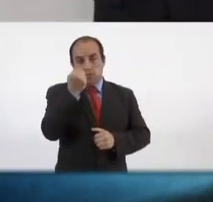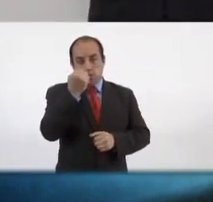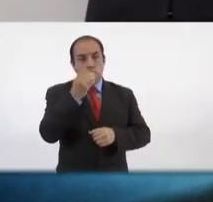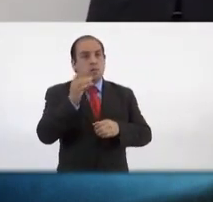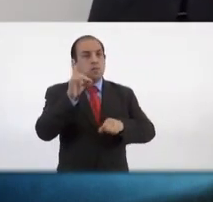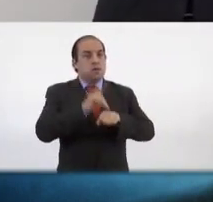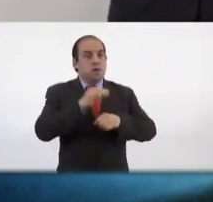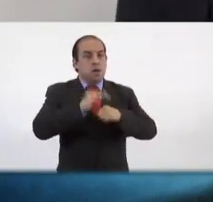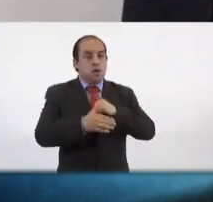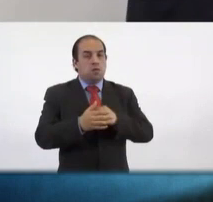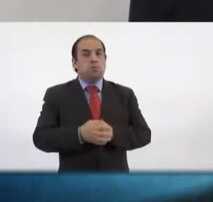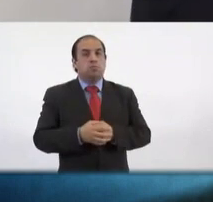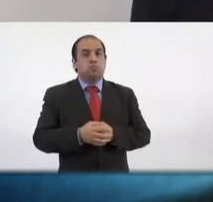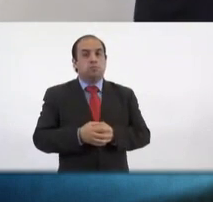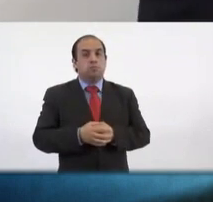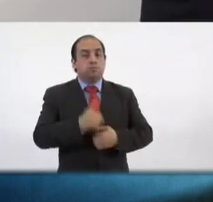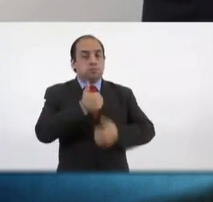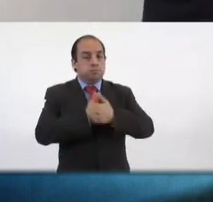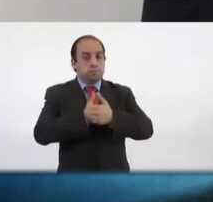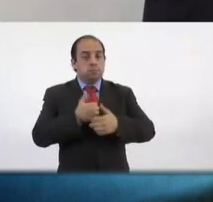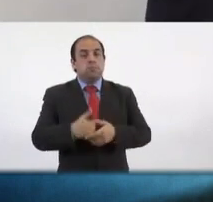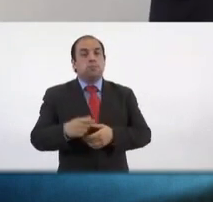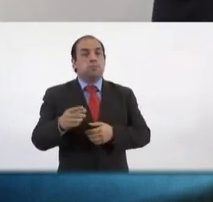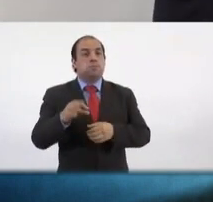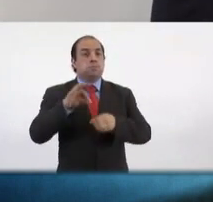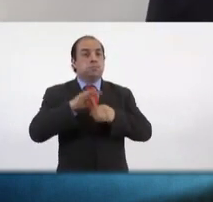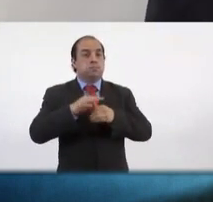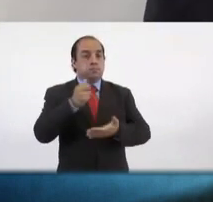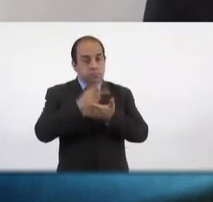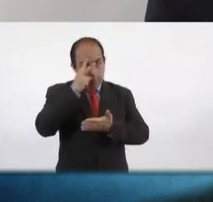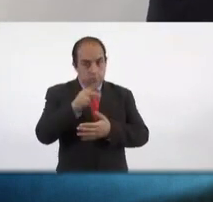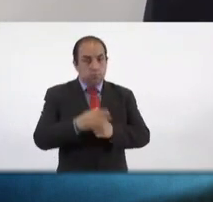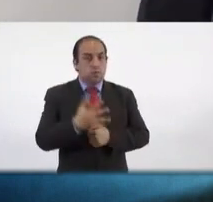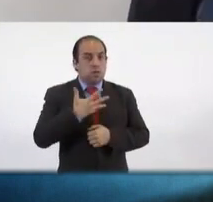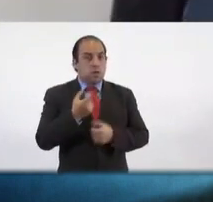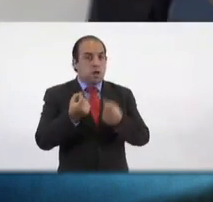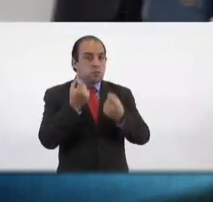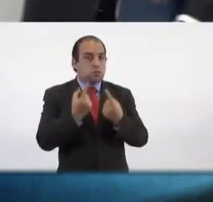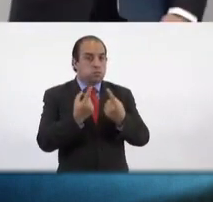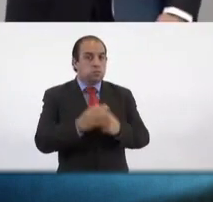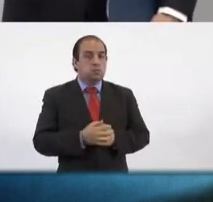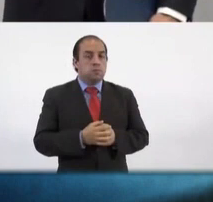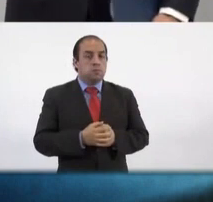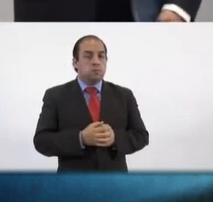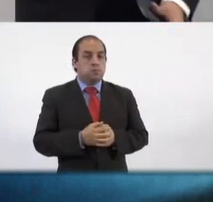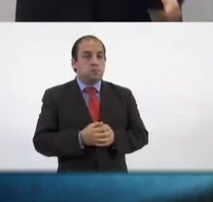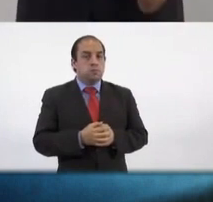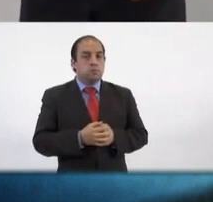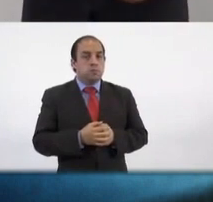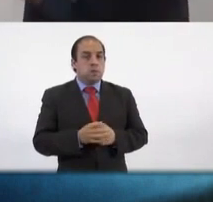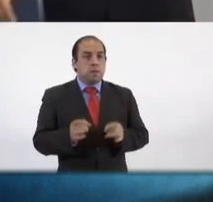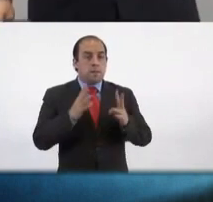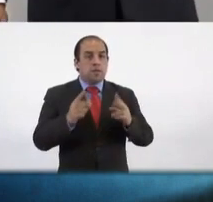las campañas electorales en la Ciudad de México. Y ya ha habido actos en donde hubo golpes, entiendo,